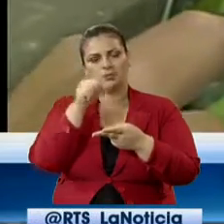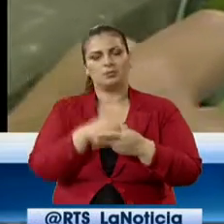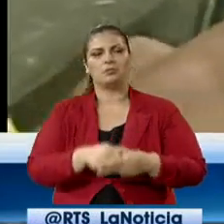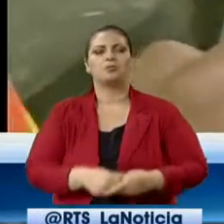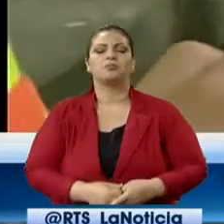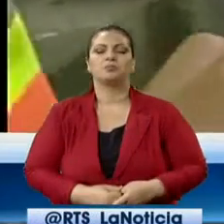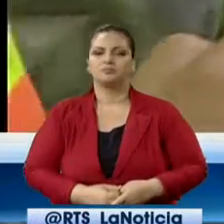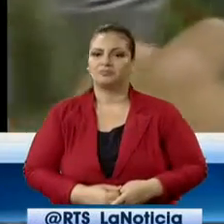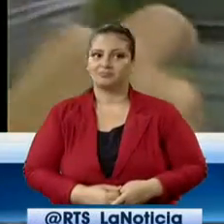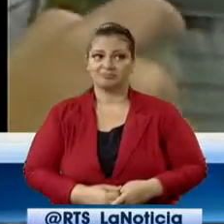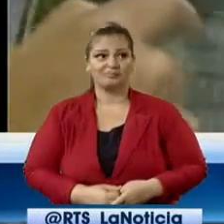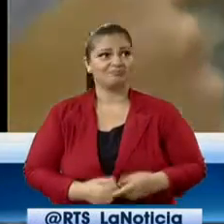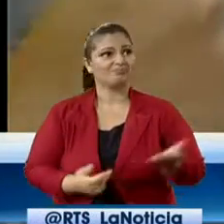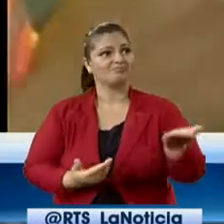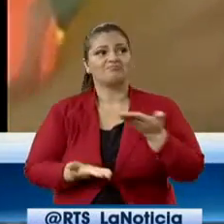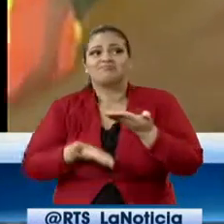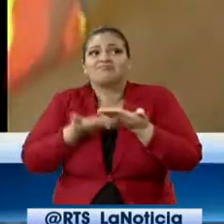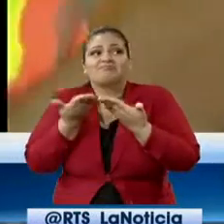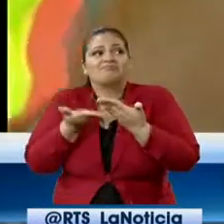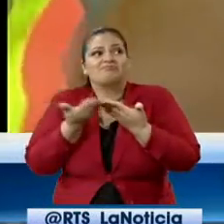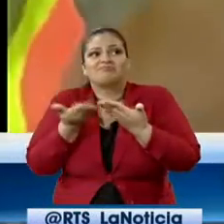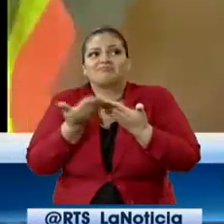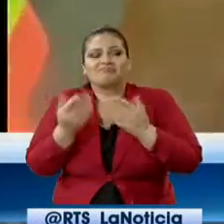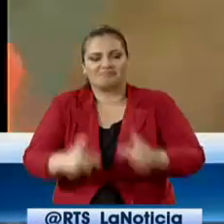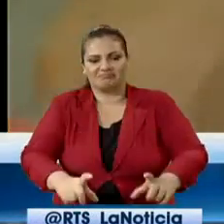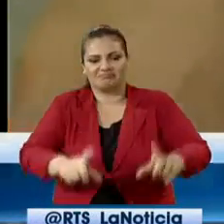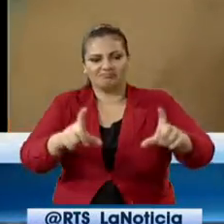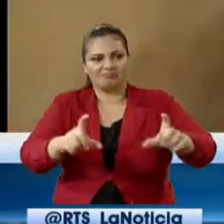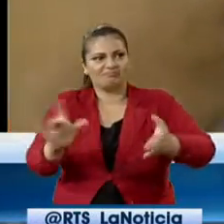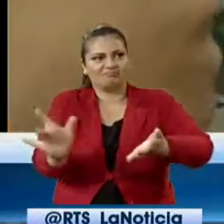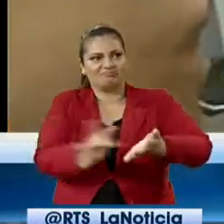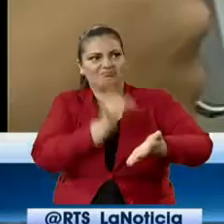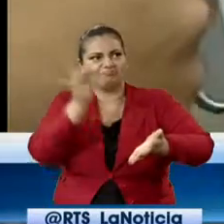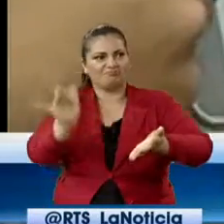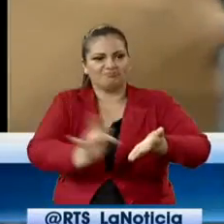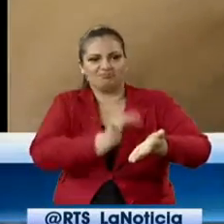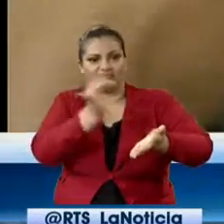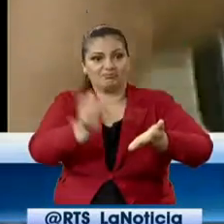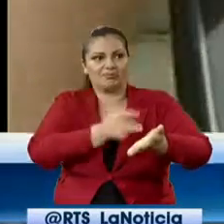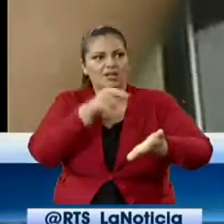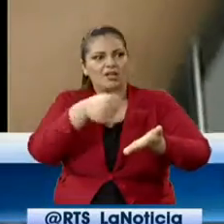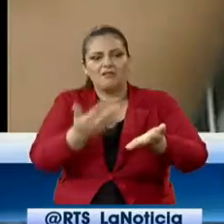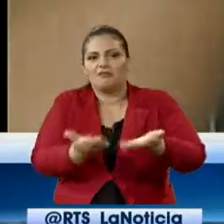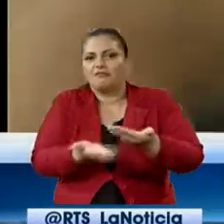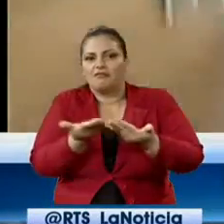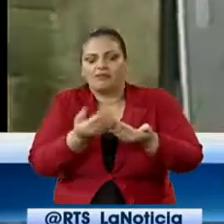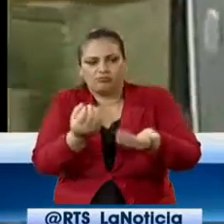usted puede ver, aquí en la herramienta nos arrojó la situación de la detención del ciudadano.